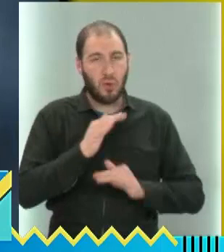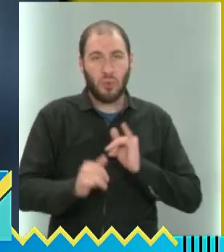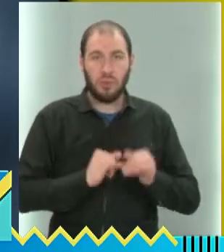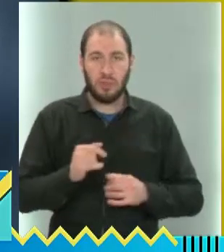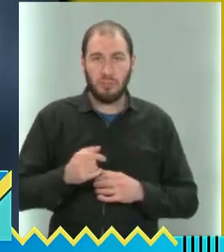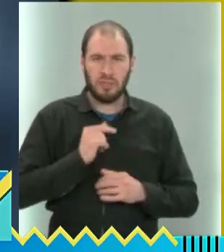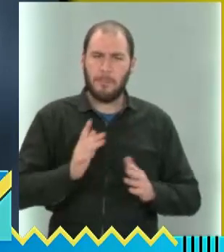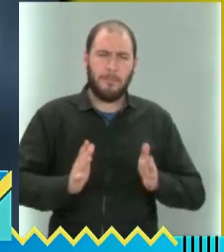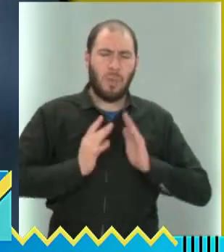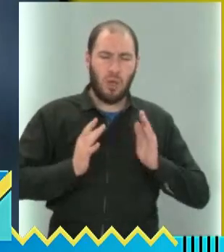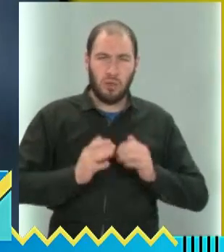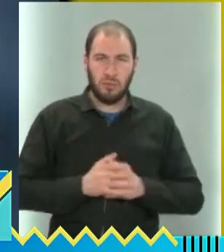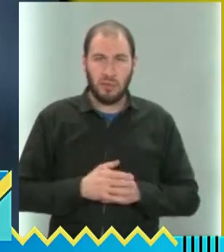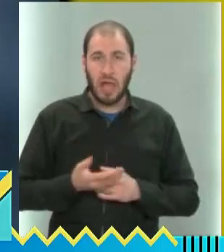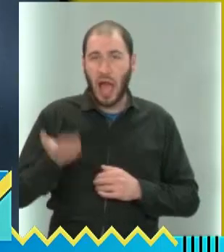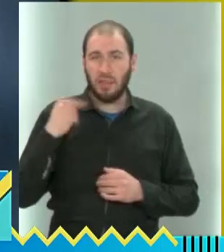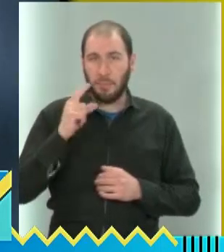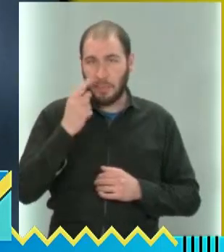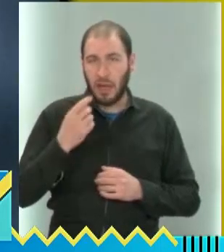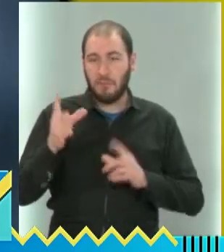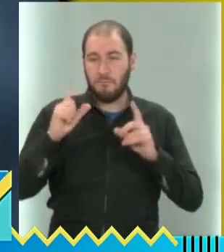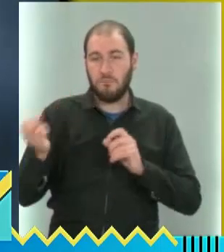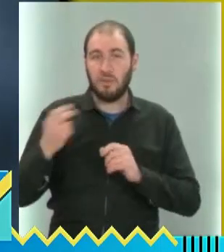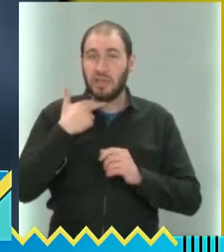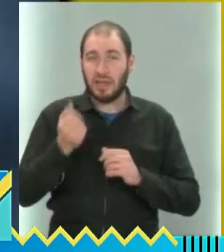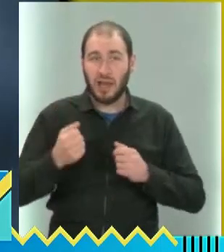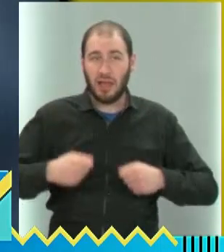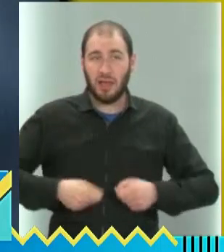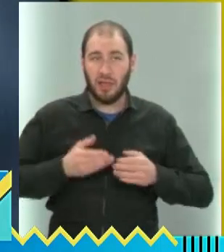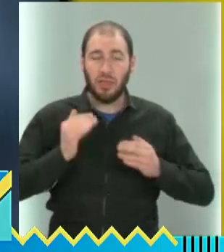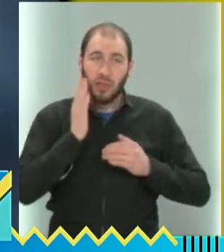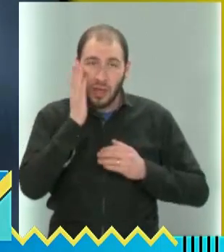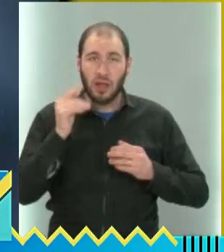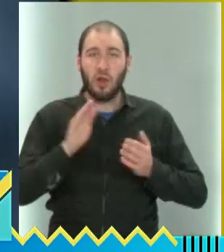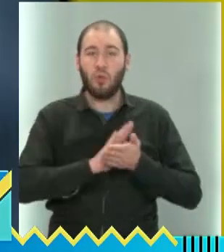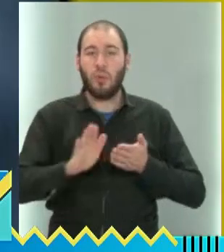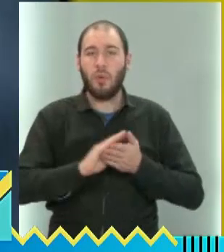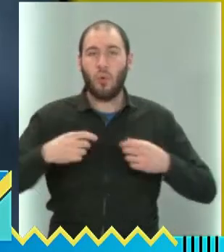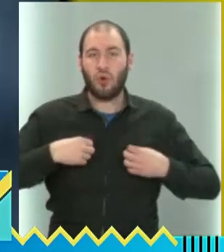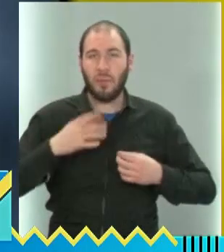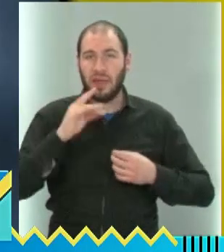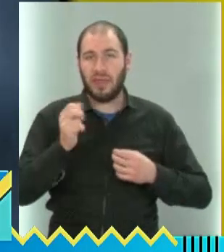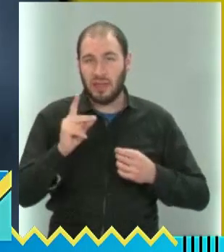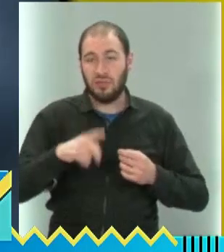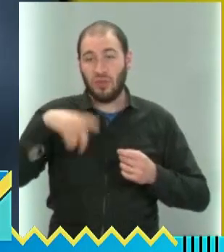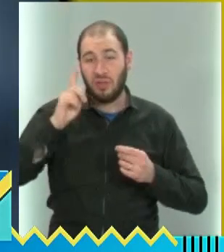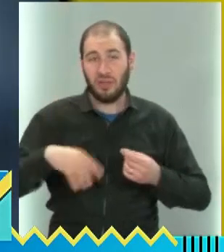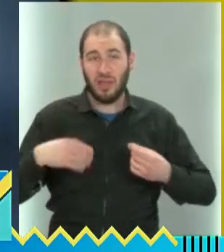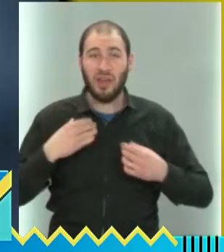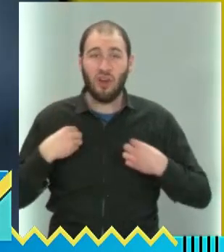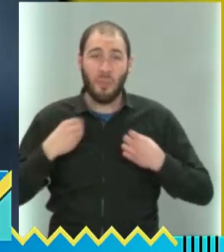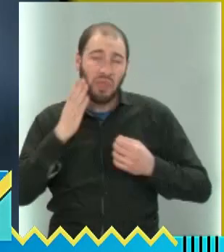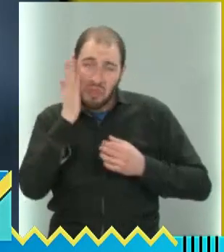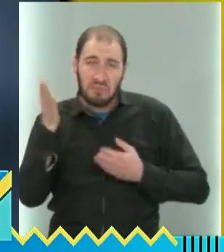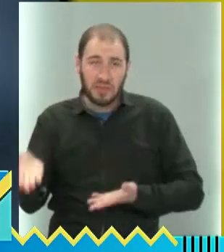ha golpeado. El otro día un papá me mandaba una foto de la hija en pijama, me dice, este es el nuevo uniforme del DAR. Me dice, se la pasa todo el día en pijama.